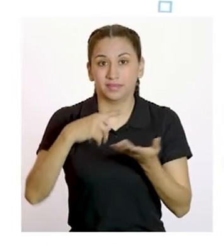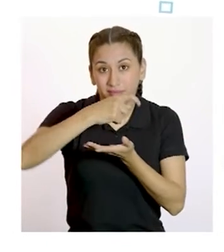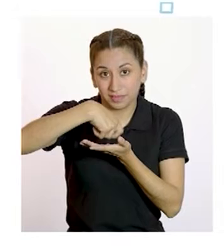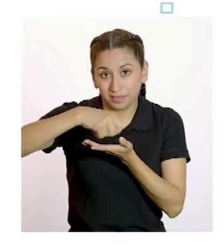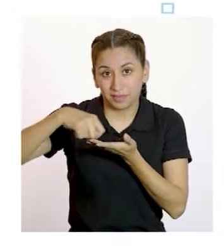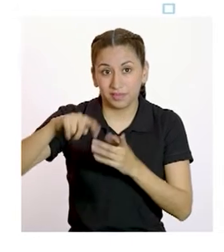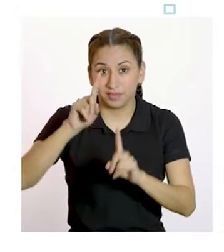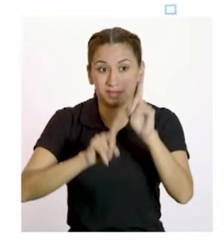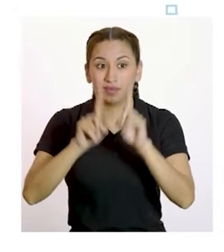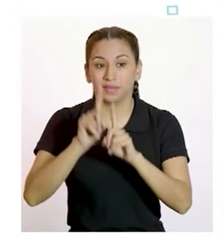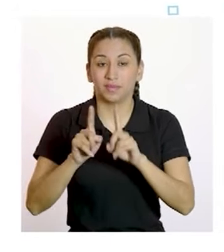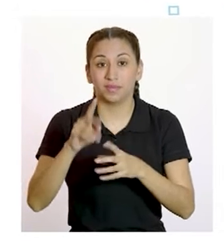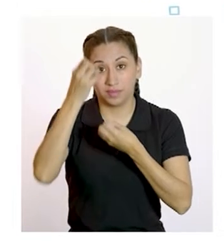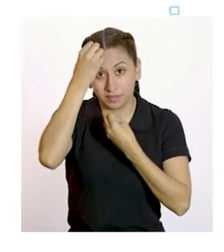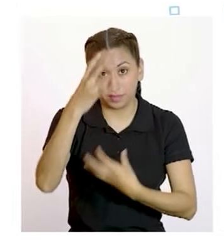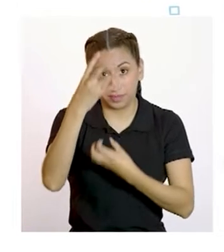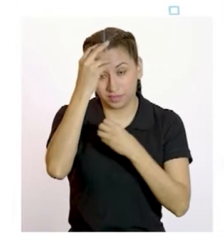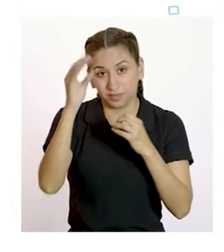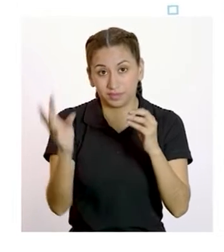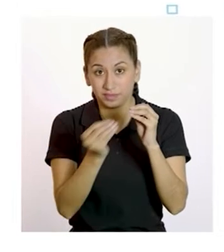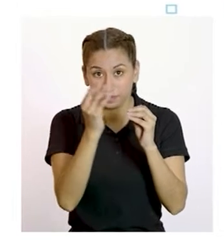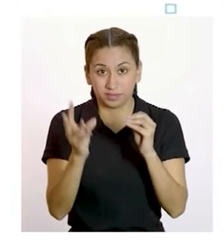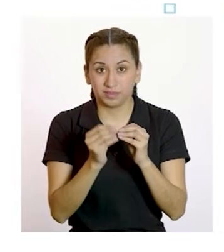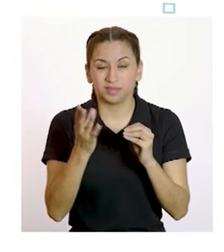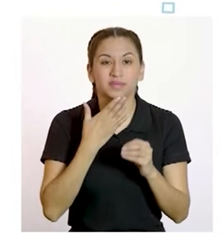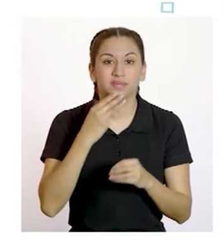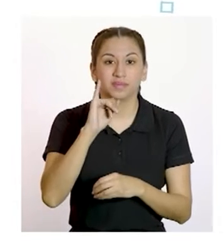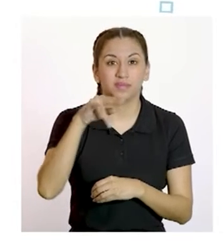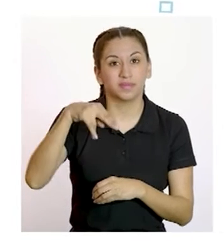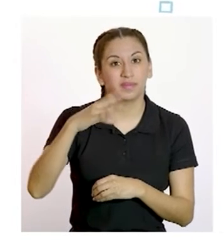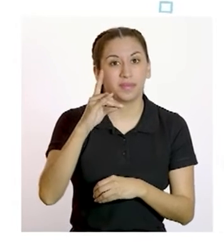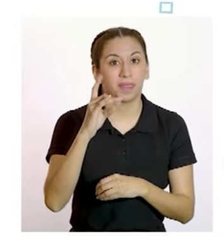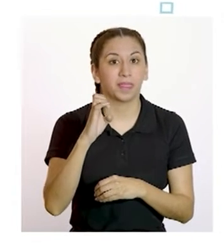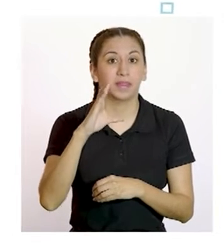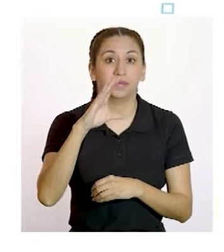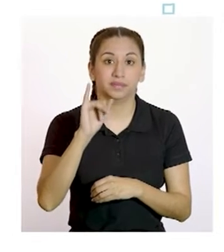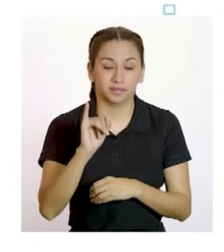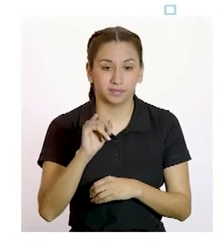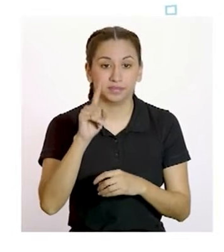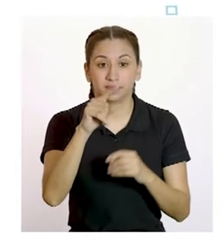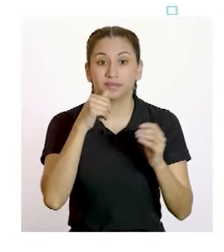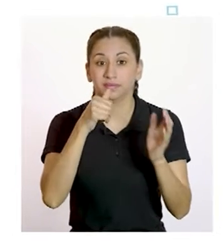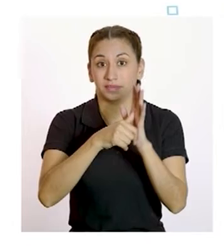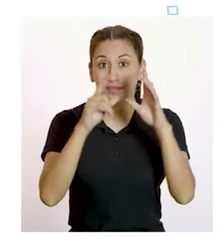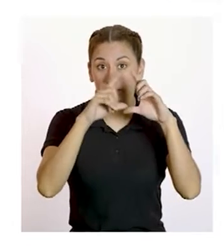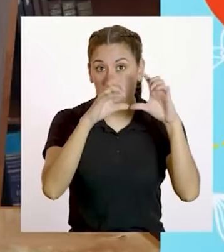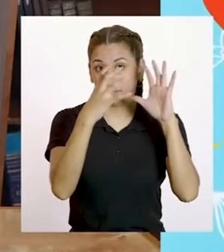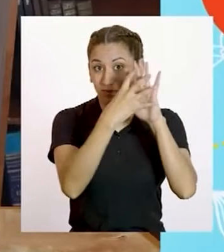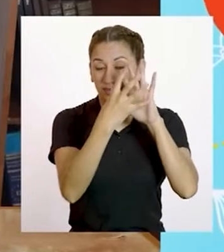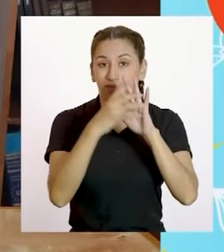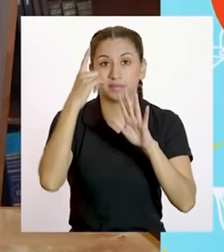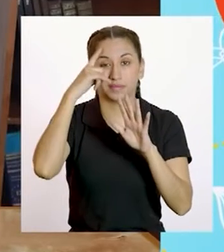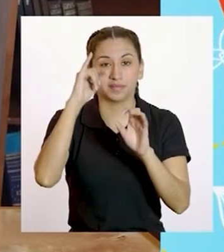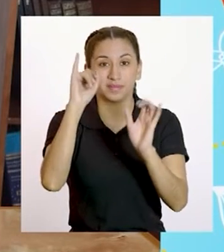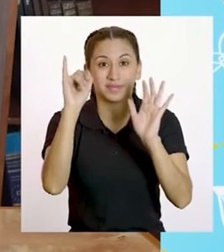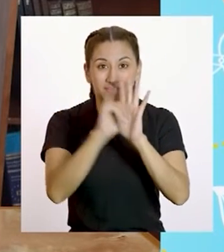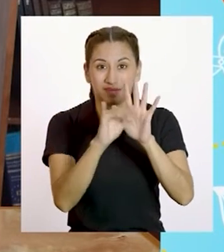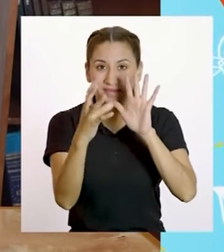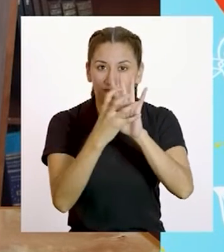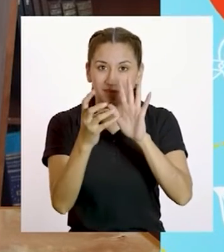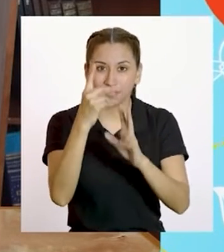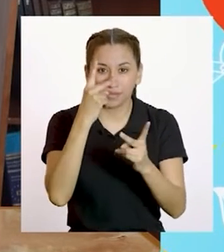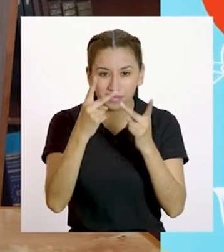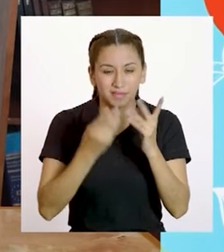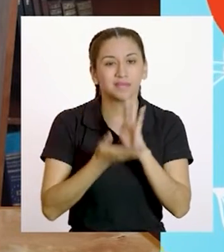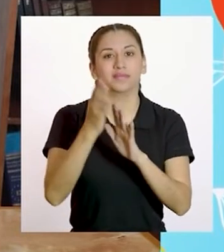este caso, se anotaron algunos datos informativos complementarios de INDECI. Las cartillas incluyen también imágenes para